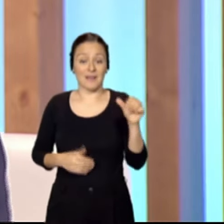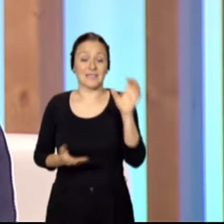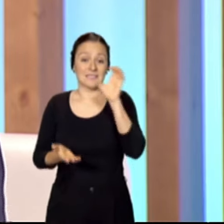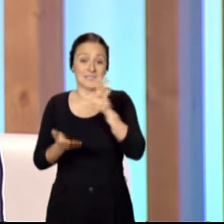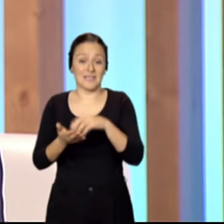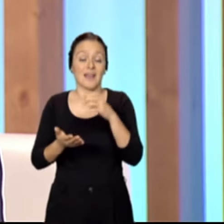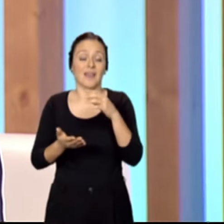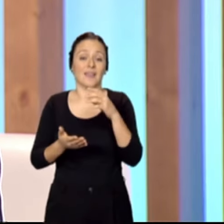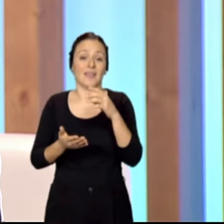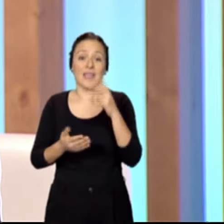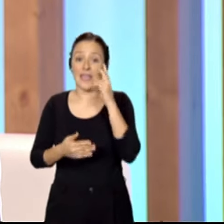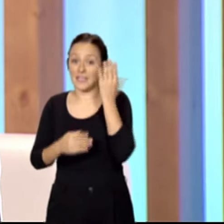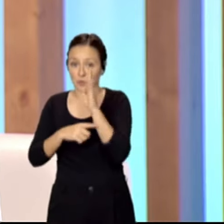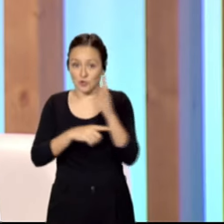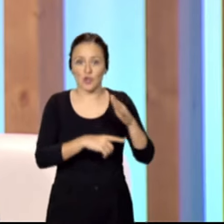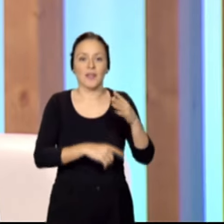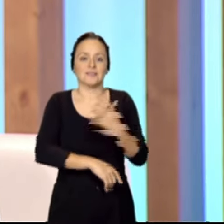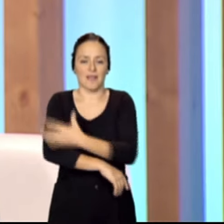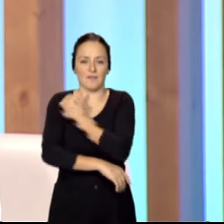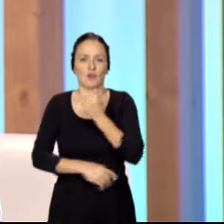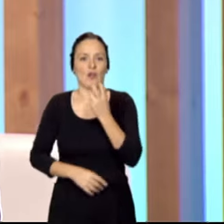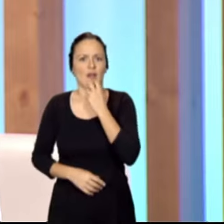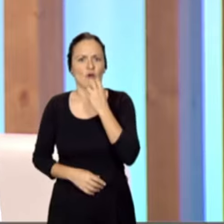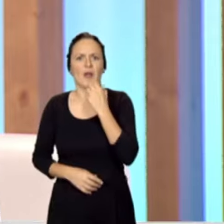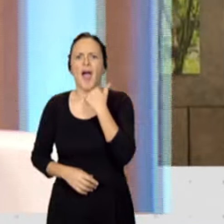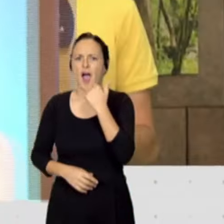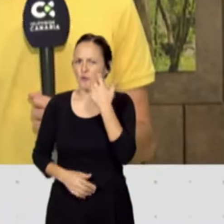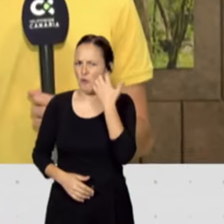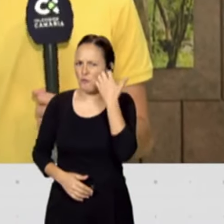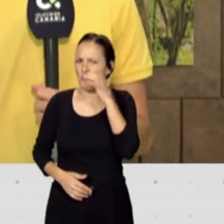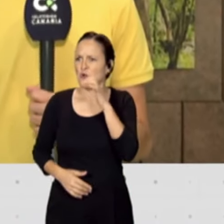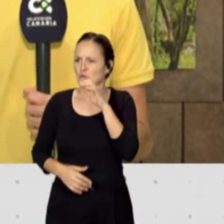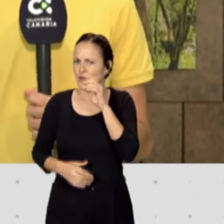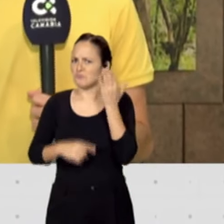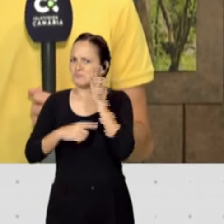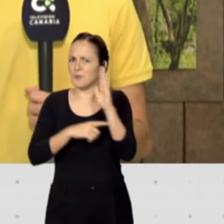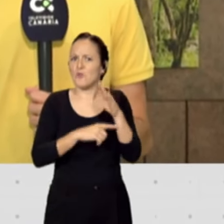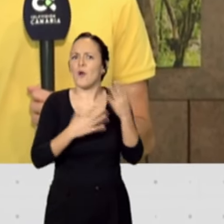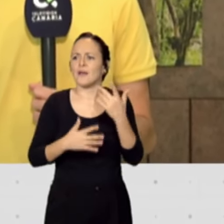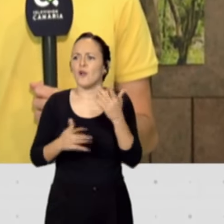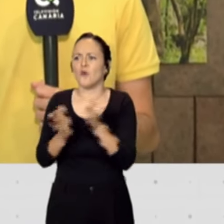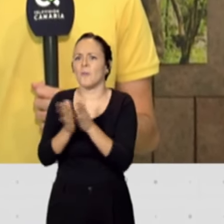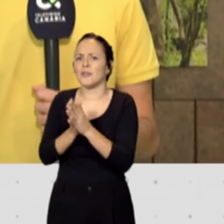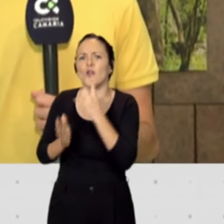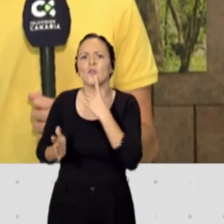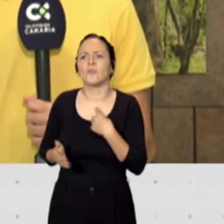gomera AC una muestra fotográfica muy curiosa Jacobo González muy buenos días de qué se trata